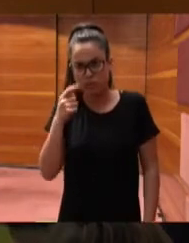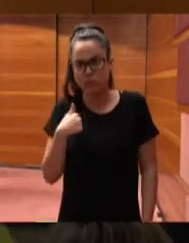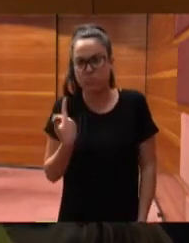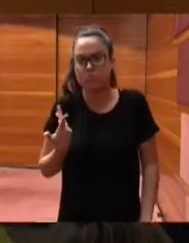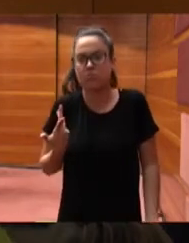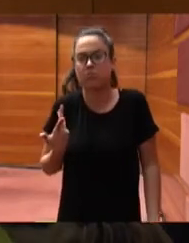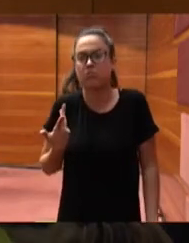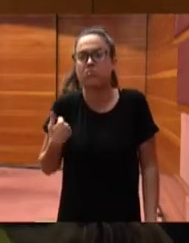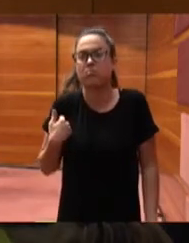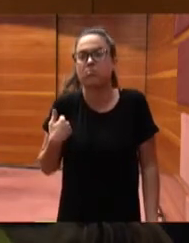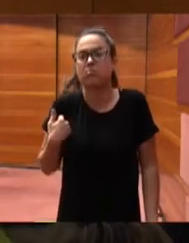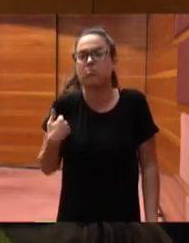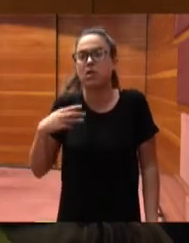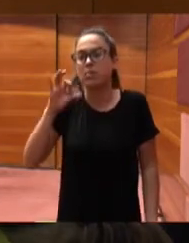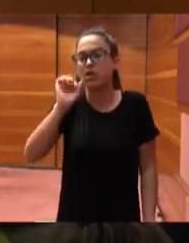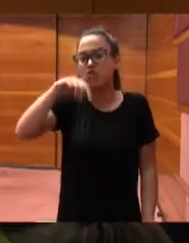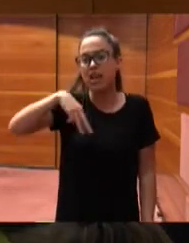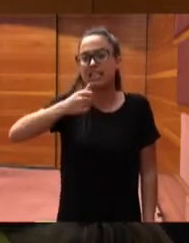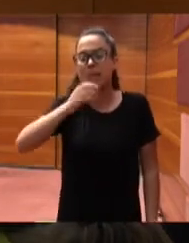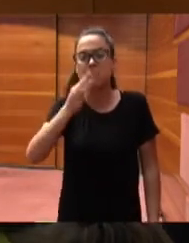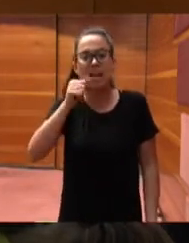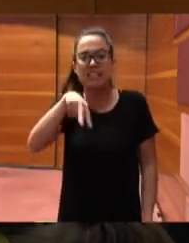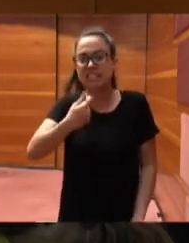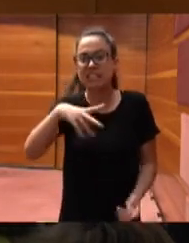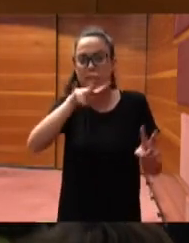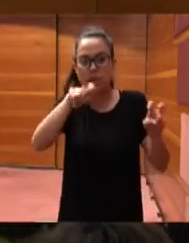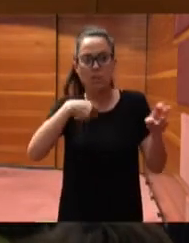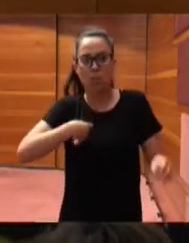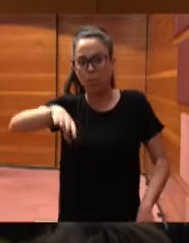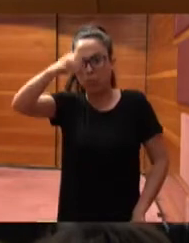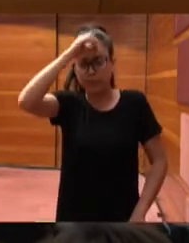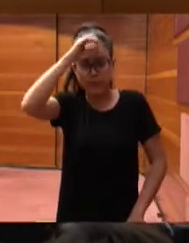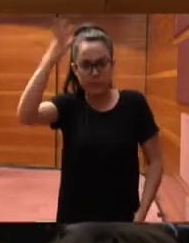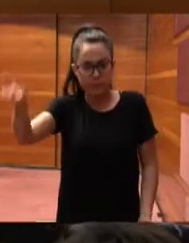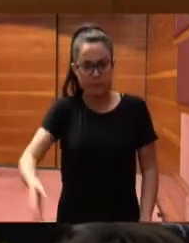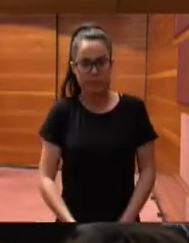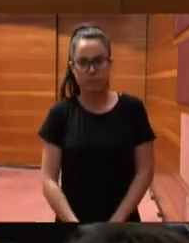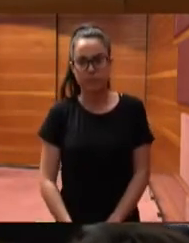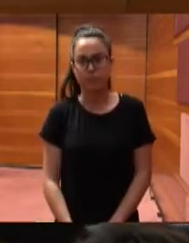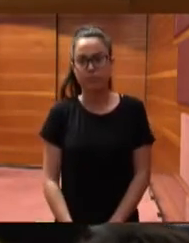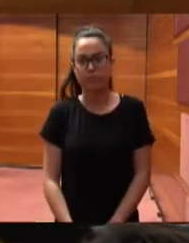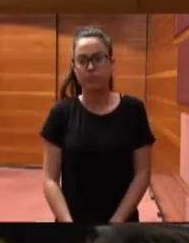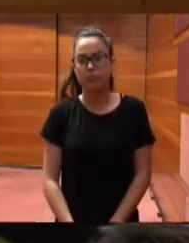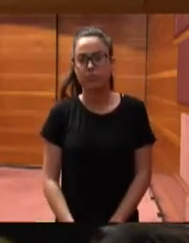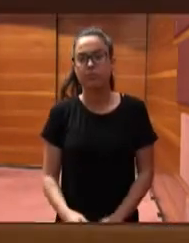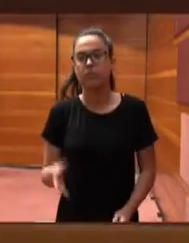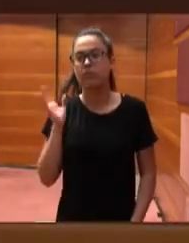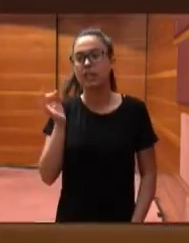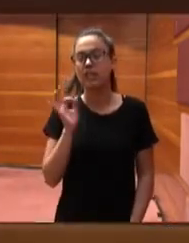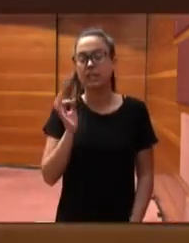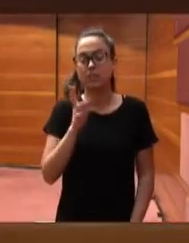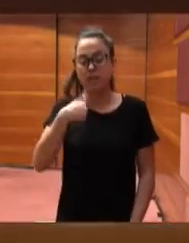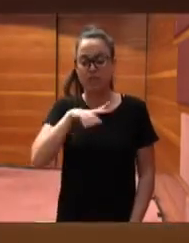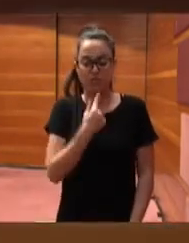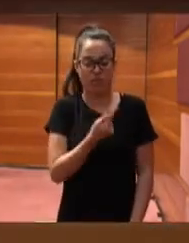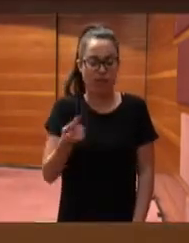luego a discutir los problemas de San Martín, también me doy bajo de la idea. No veo que cada uno, bueno, sí es verdad que estamos en nuestro